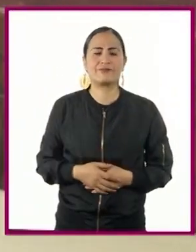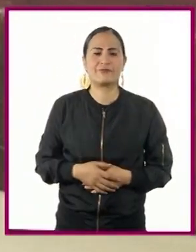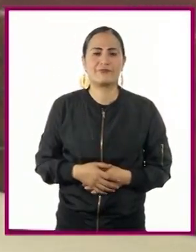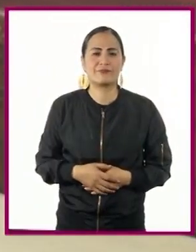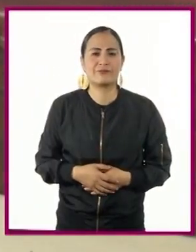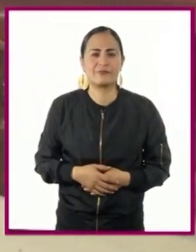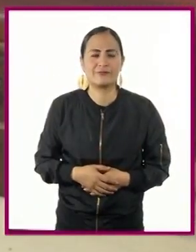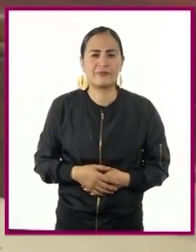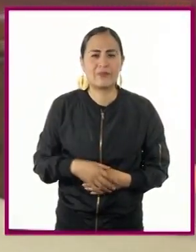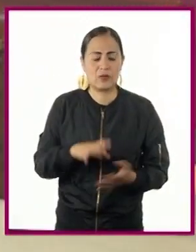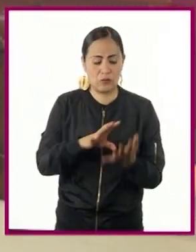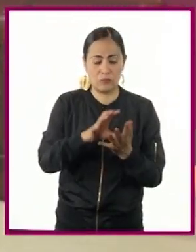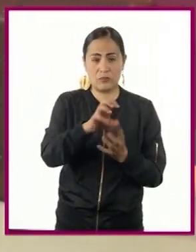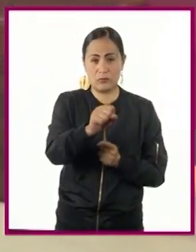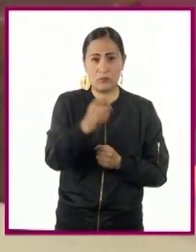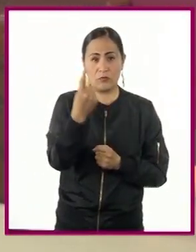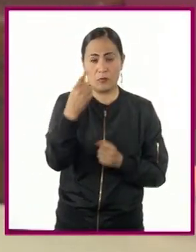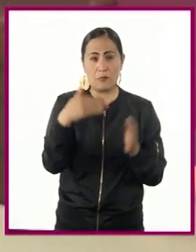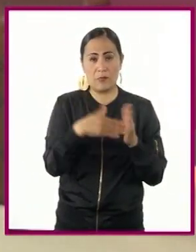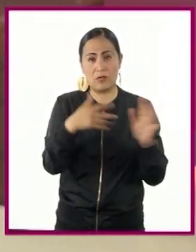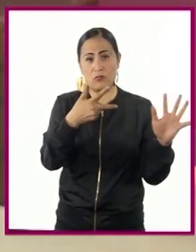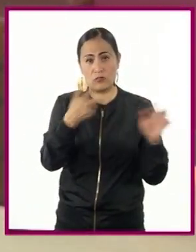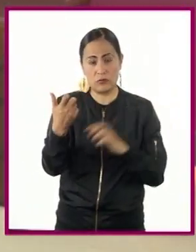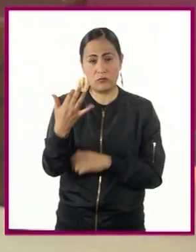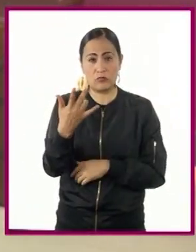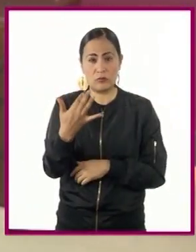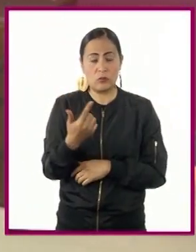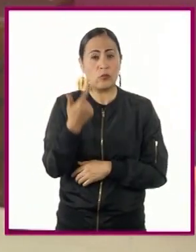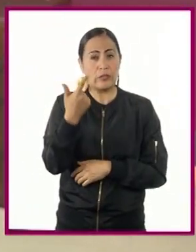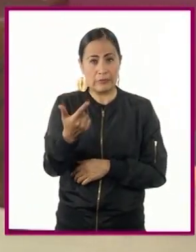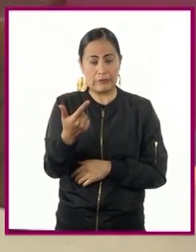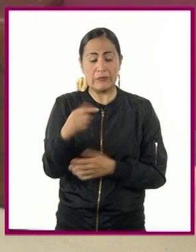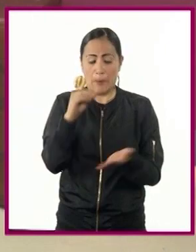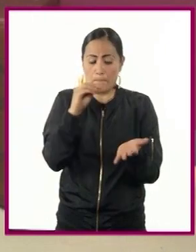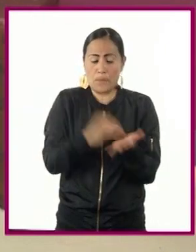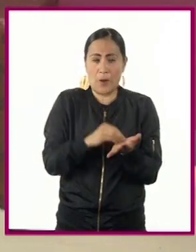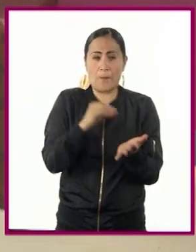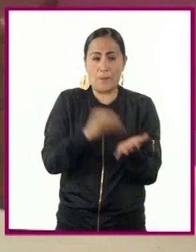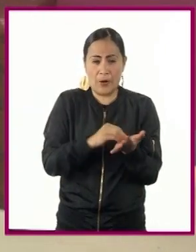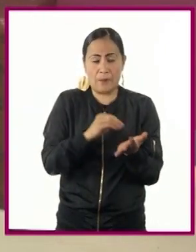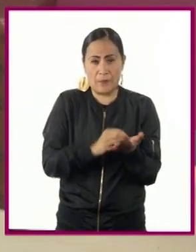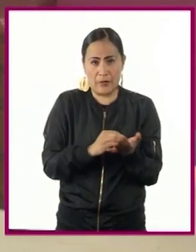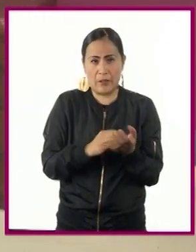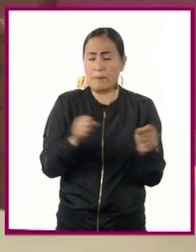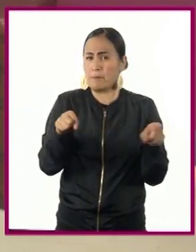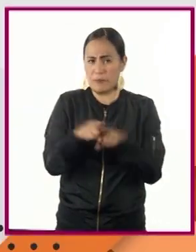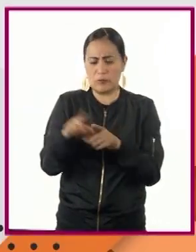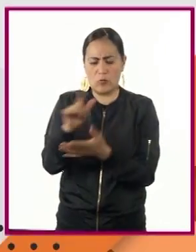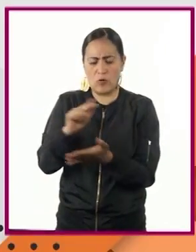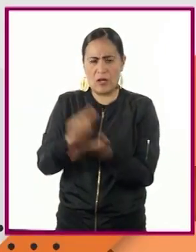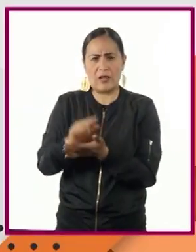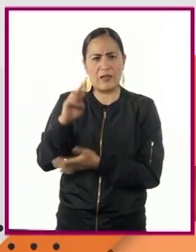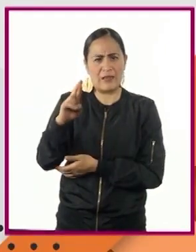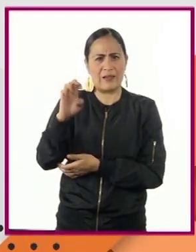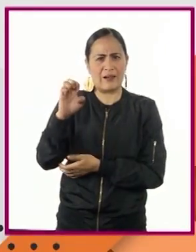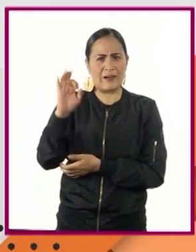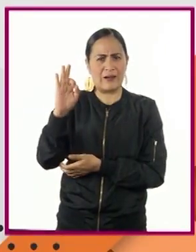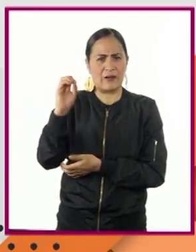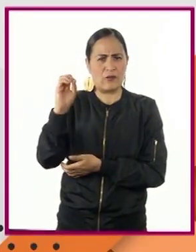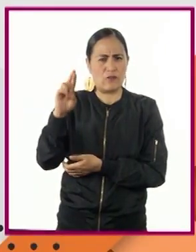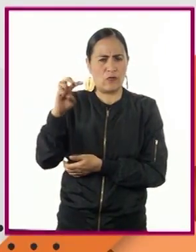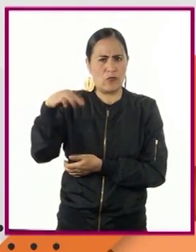La Constitución de 1857 recobró su plena vigencia y, junto con las leyes de reforma, estableció un